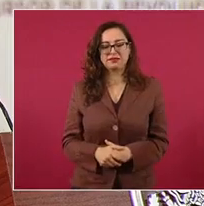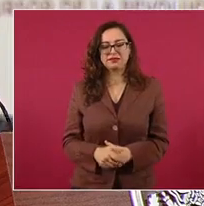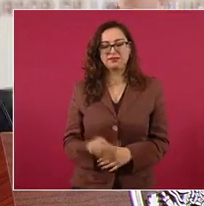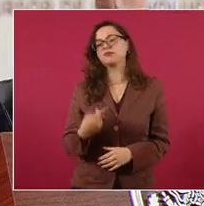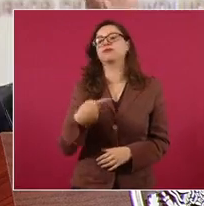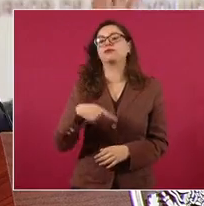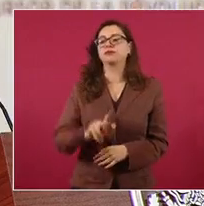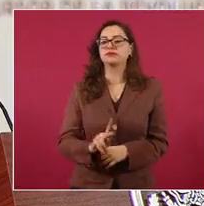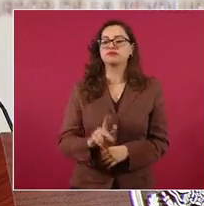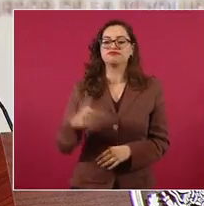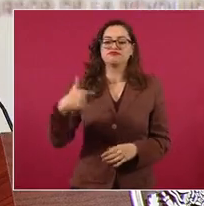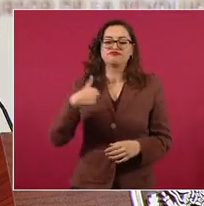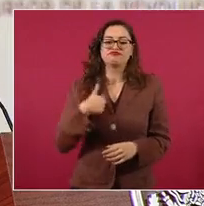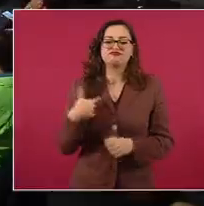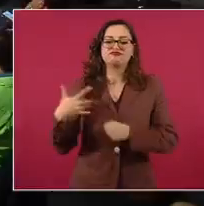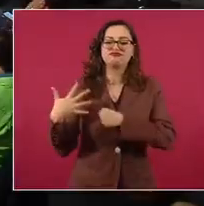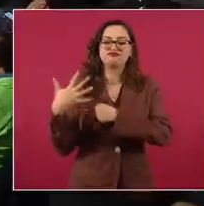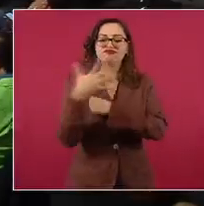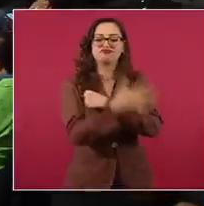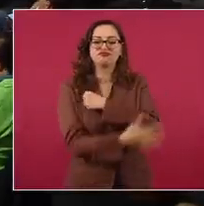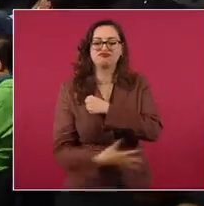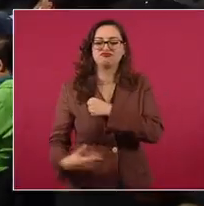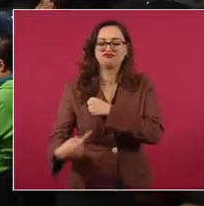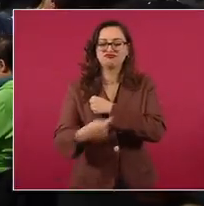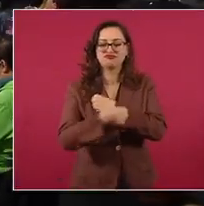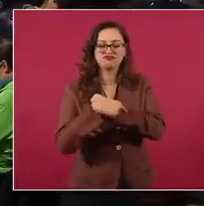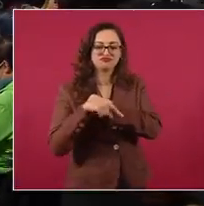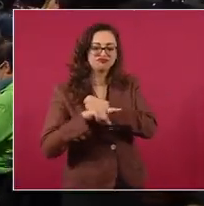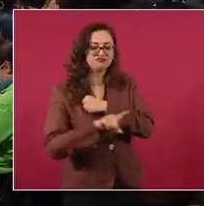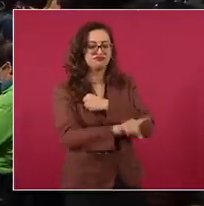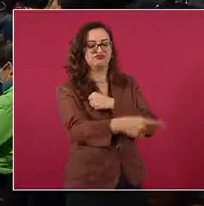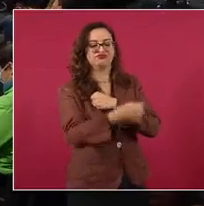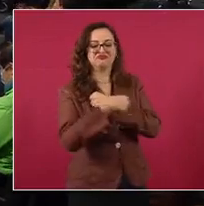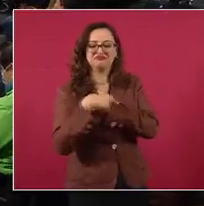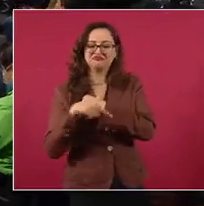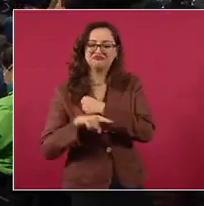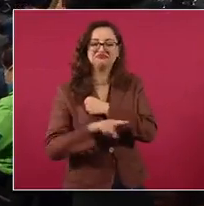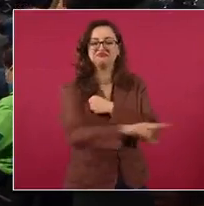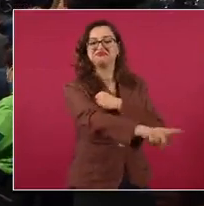Pero nuestro escudo protector, presidente, es eso. Perdón por interrumpirlo.